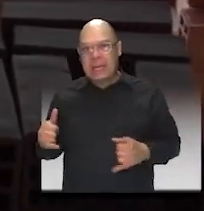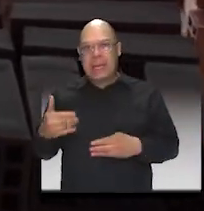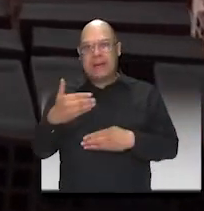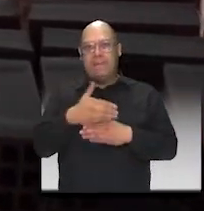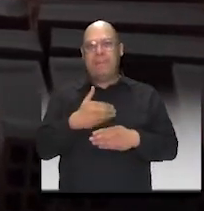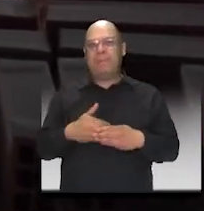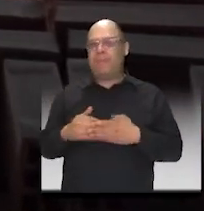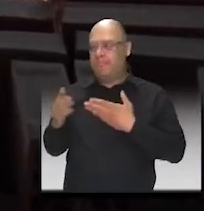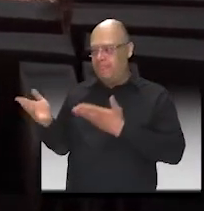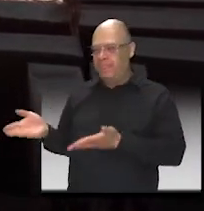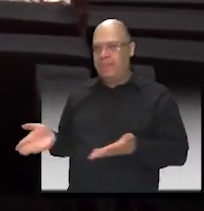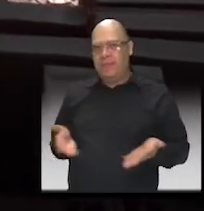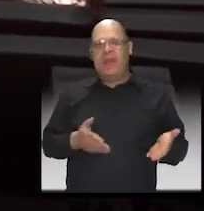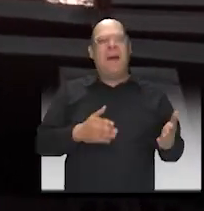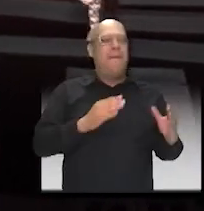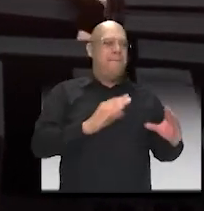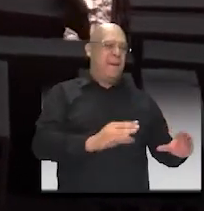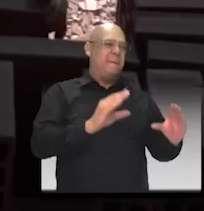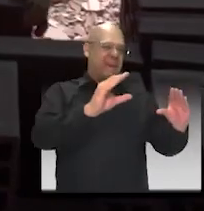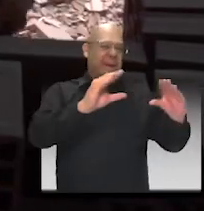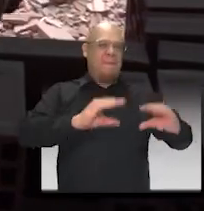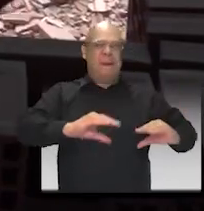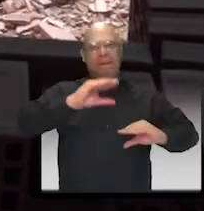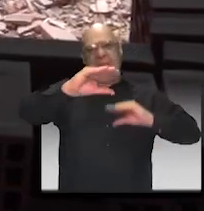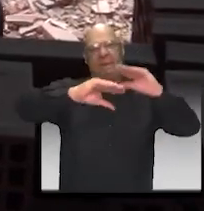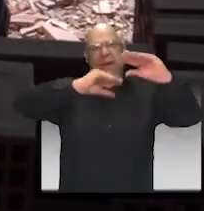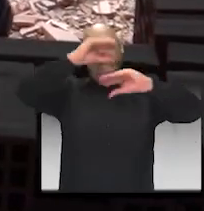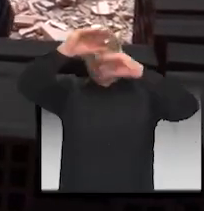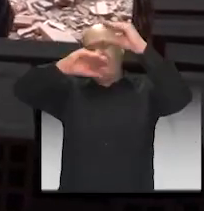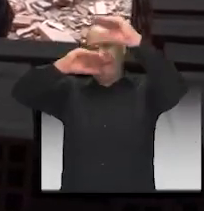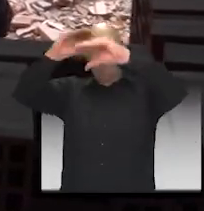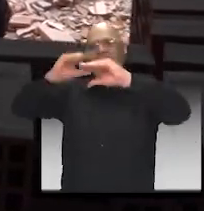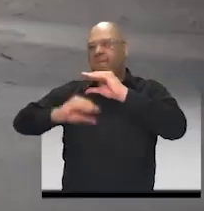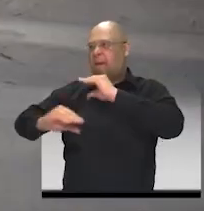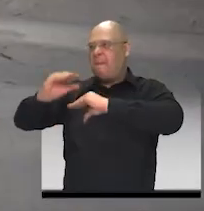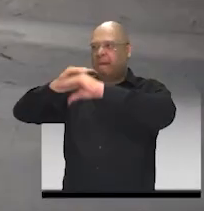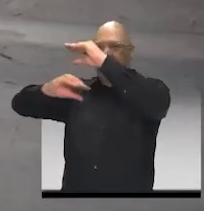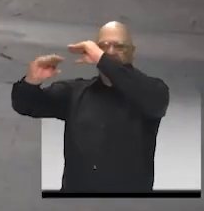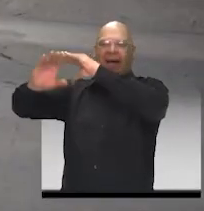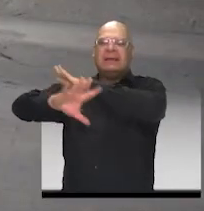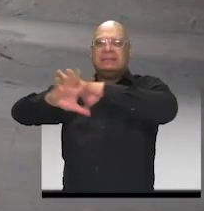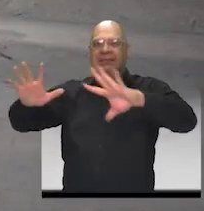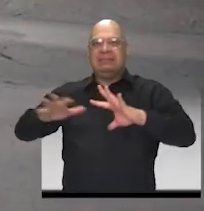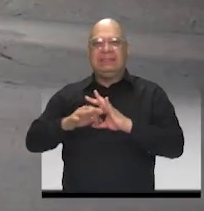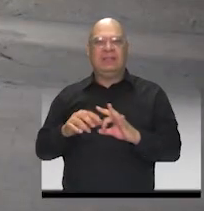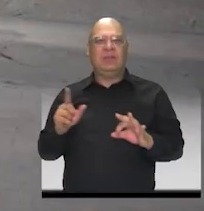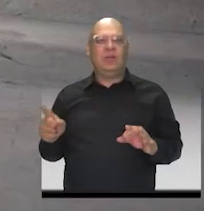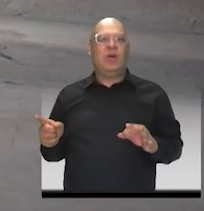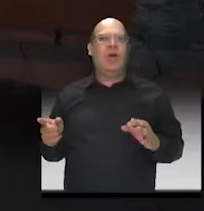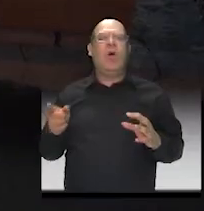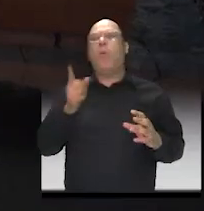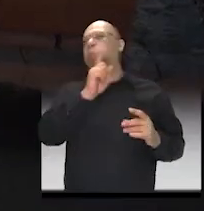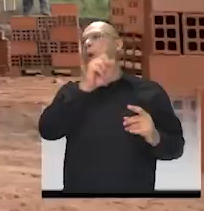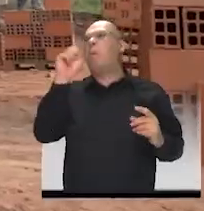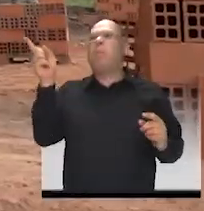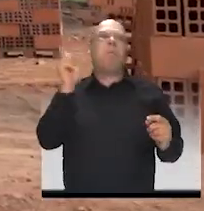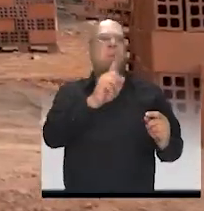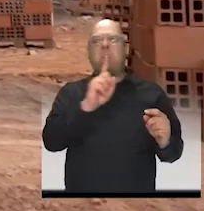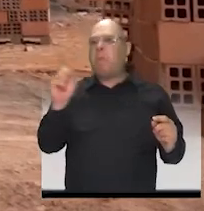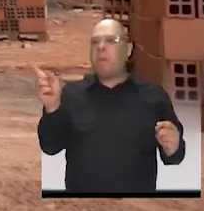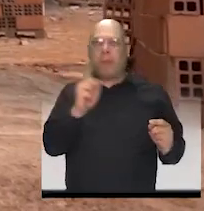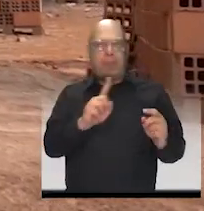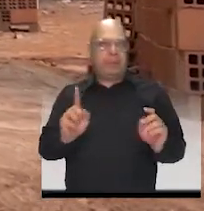pasa al despacho o al patio para hacer los inventarios.